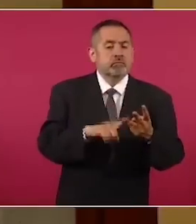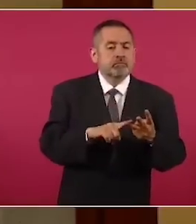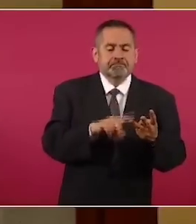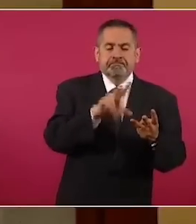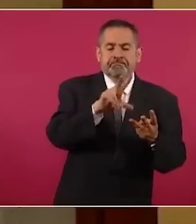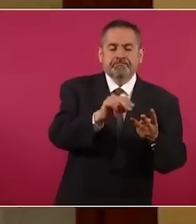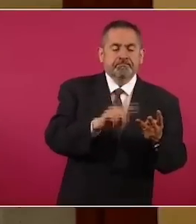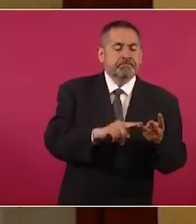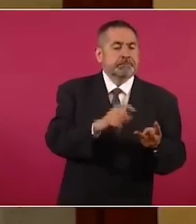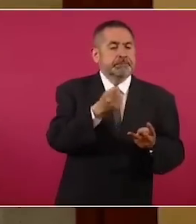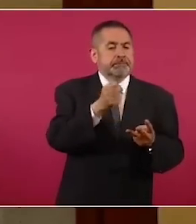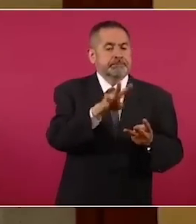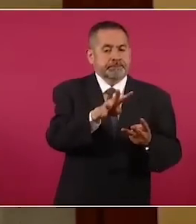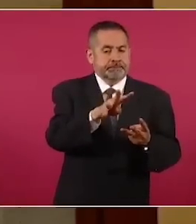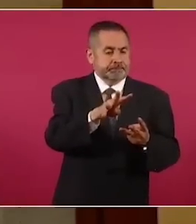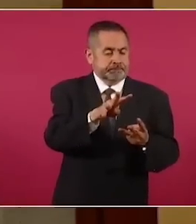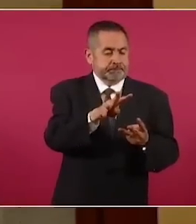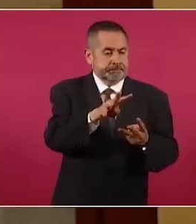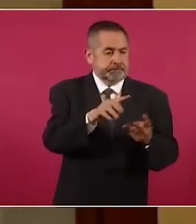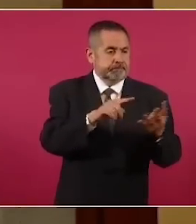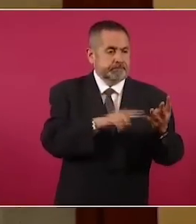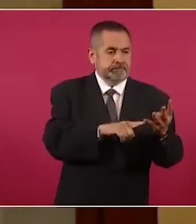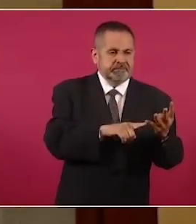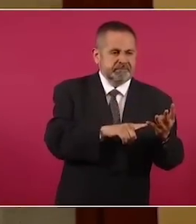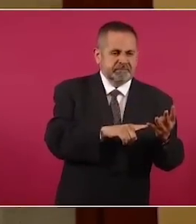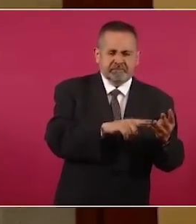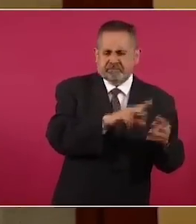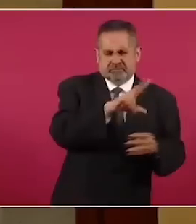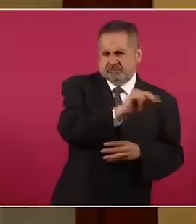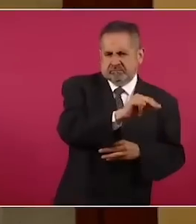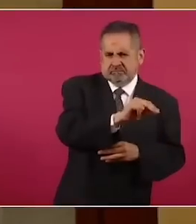En contra, 19. Muy en contra,